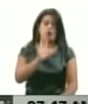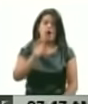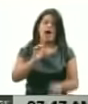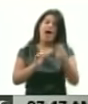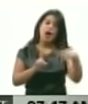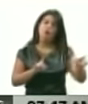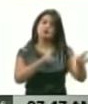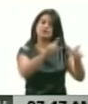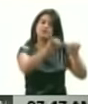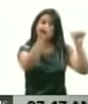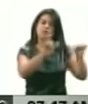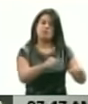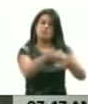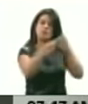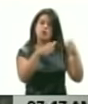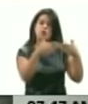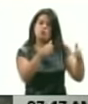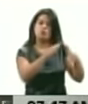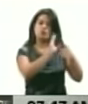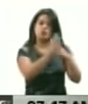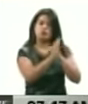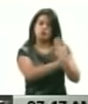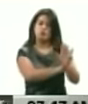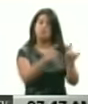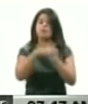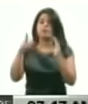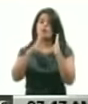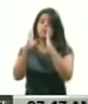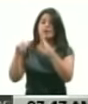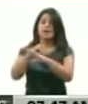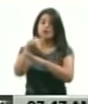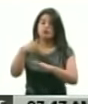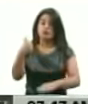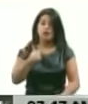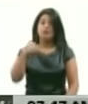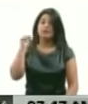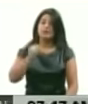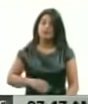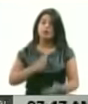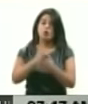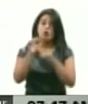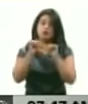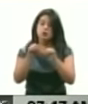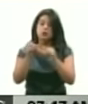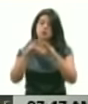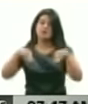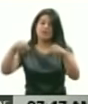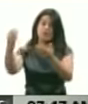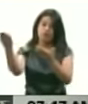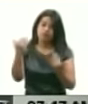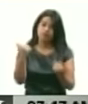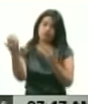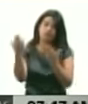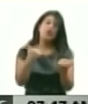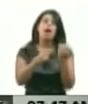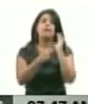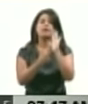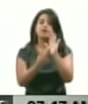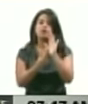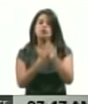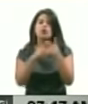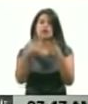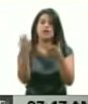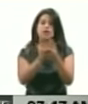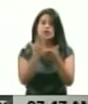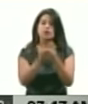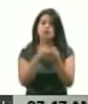plataforma del Ministerio del Poder Popular para la Cultura, pero la Biblioteca Nacional permanentemente es sede de presentaciones de libros,